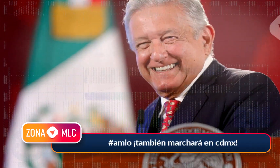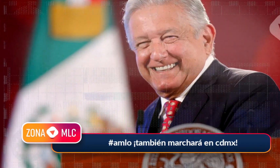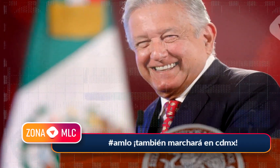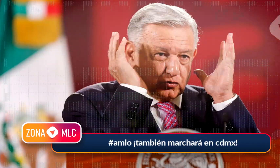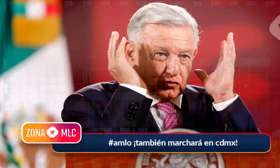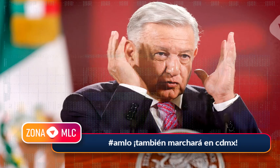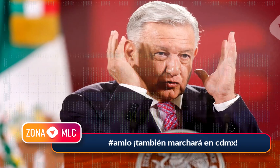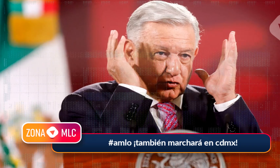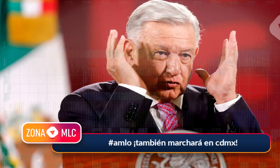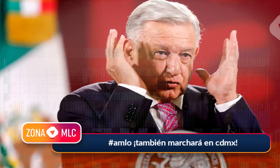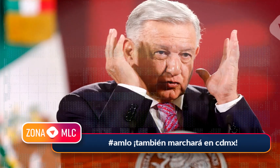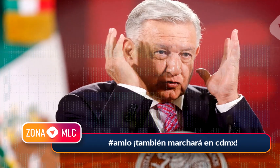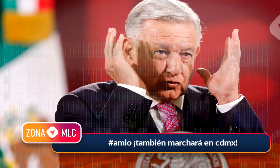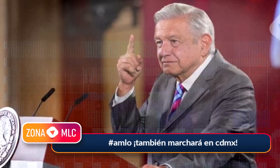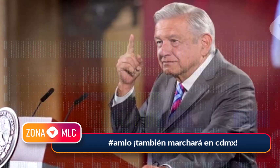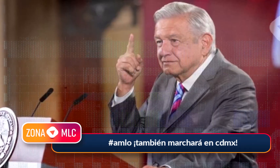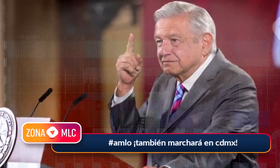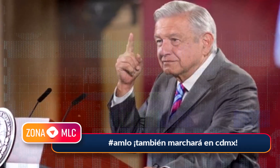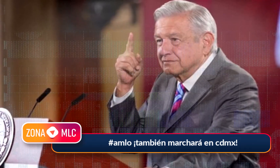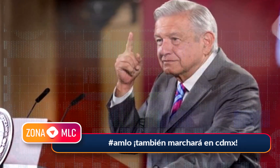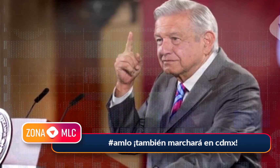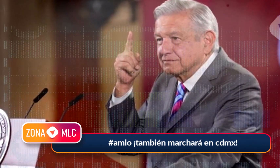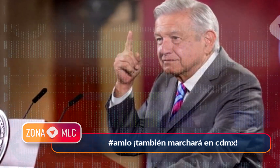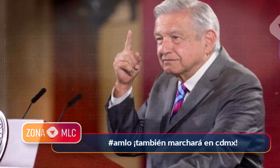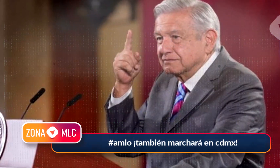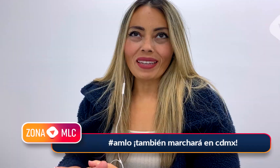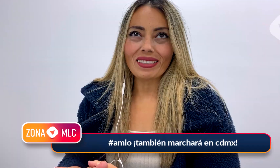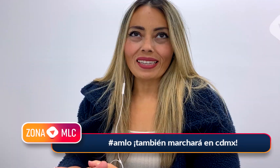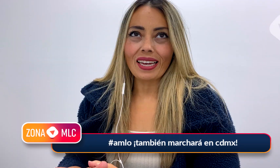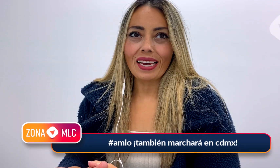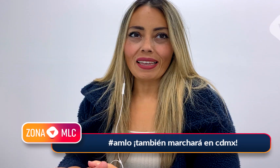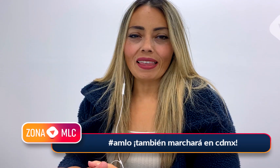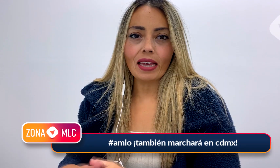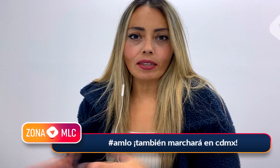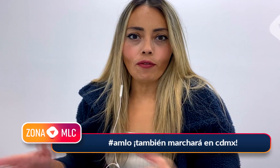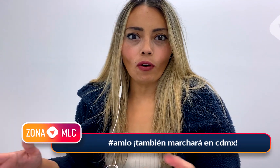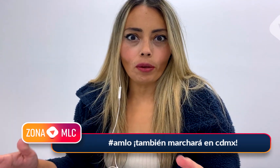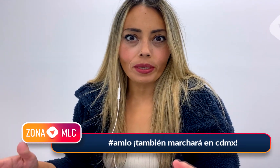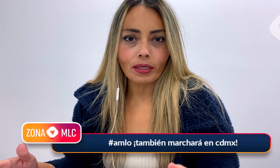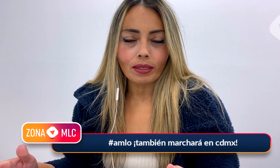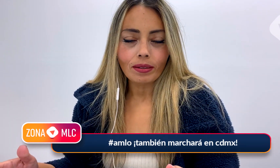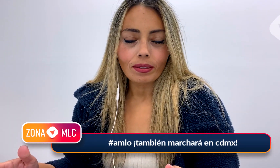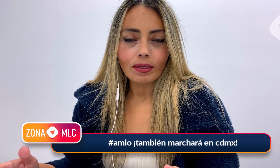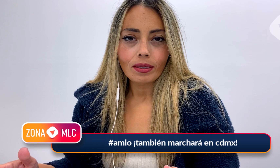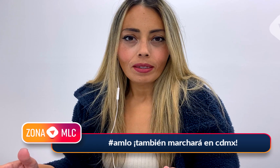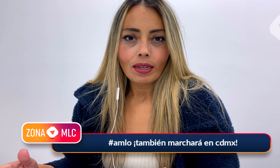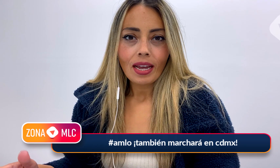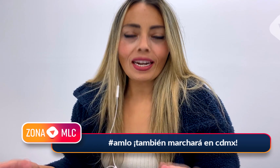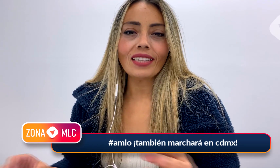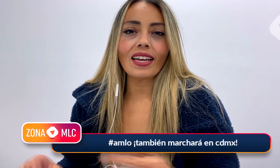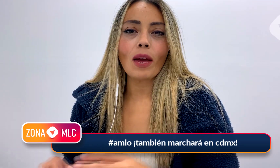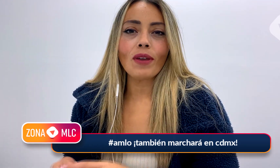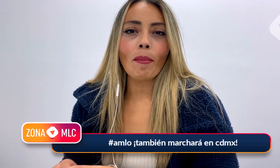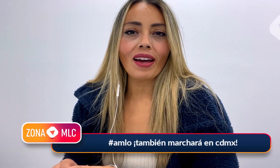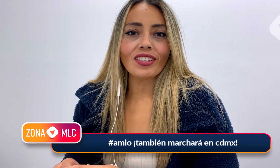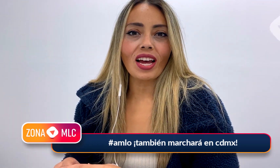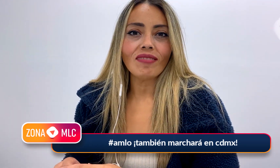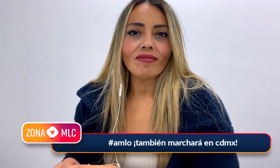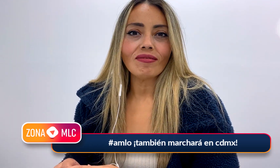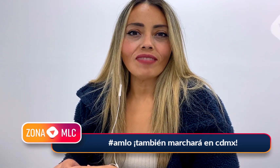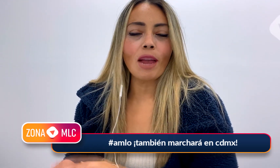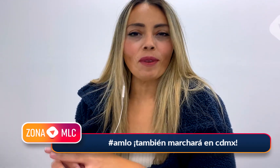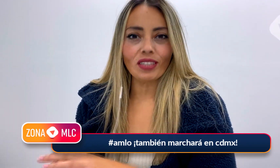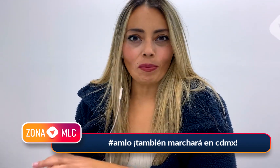marco de su cuarto aniversario, aunque parecen más de 10 informes, realizará una